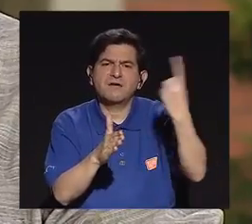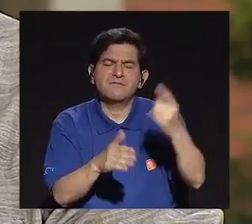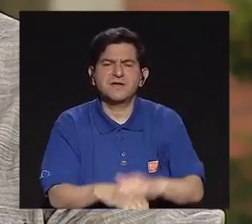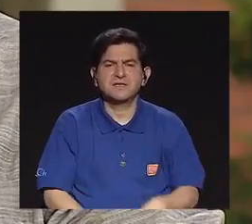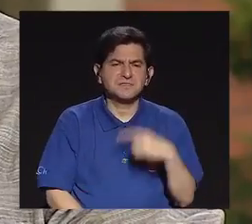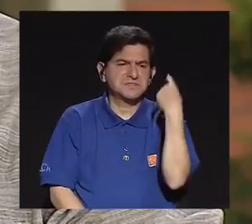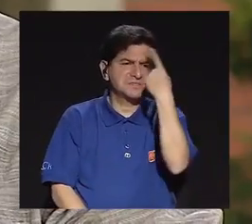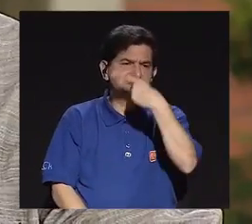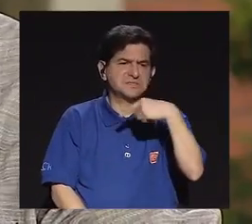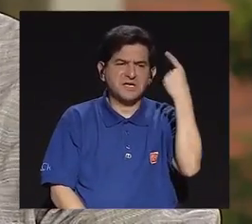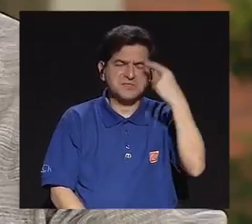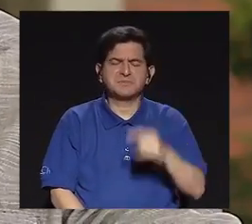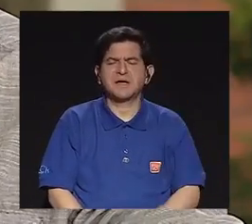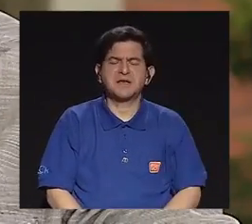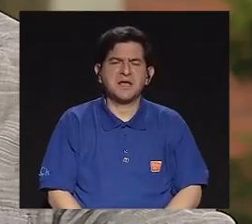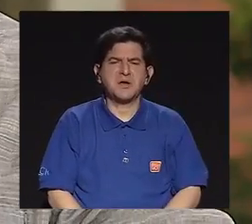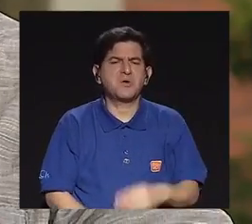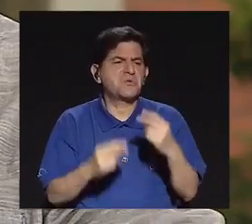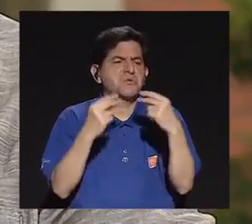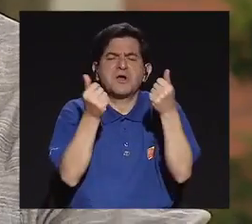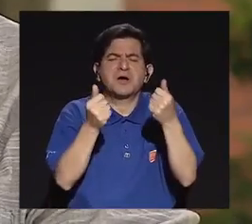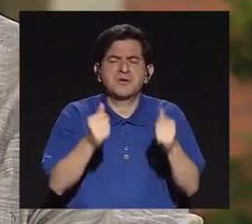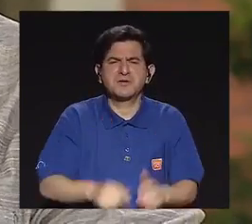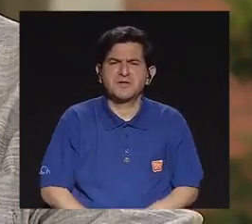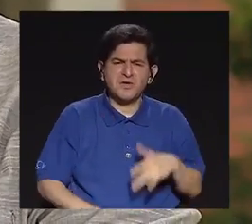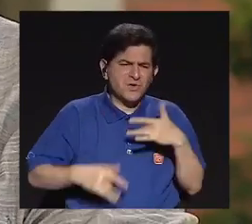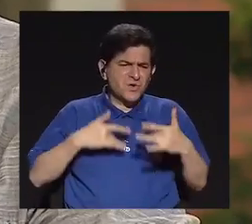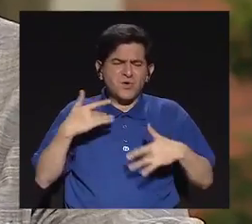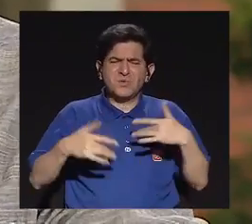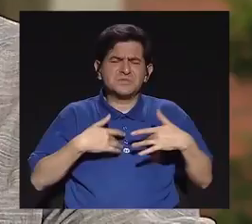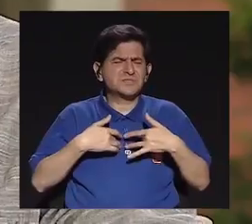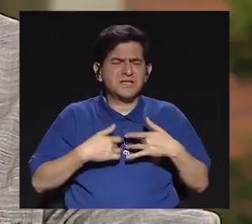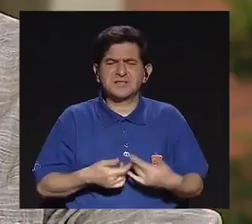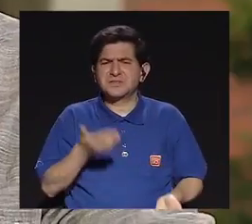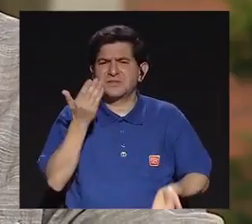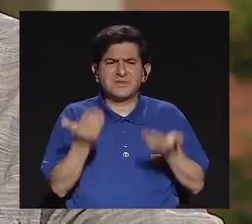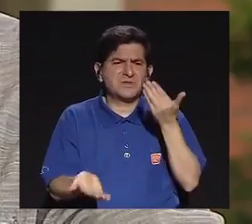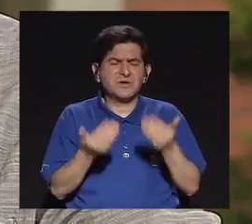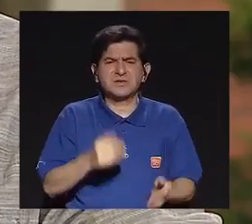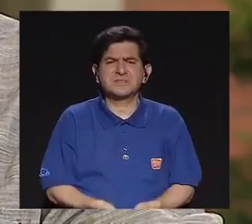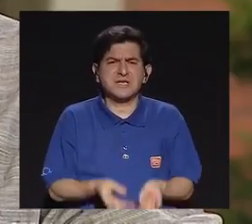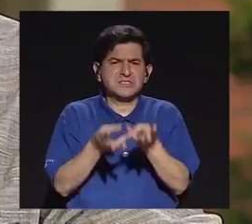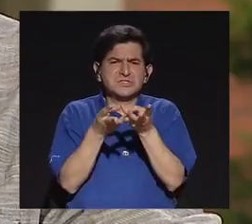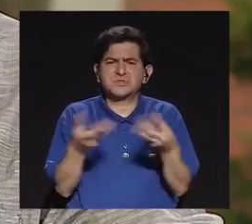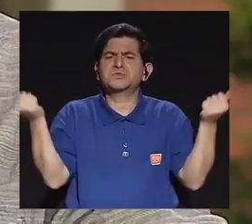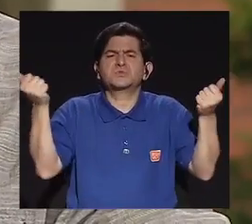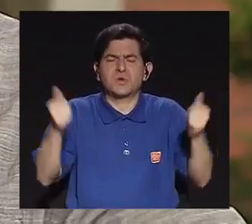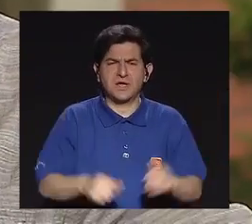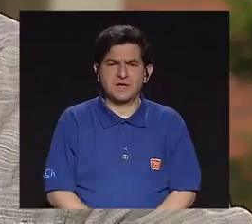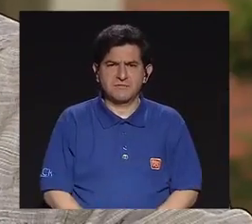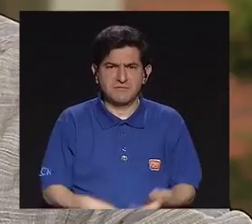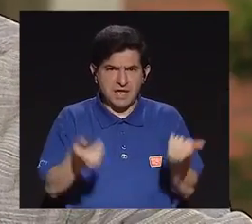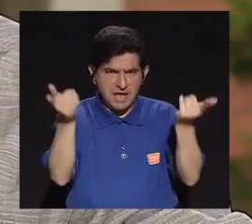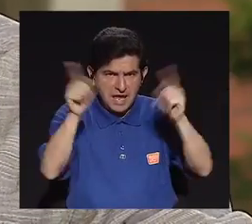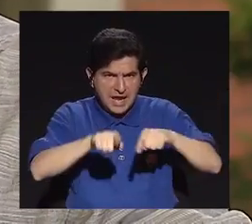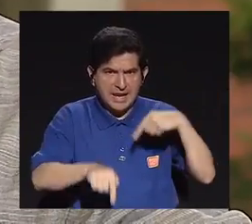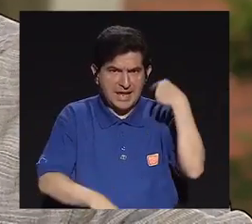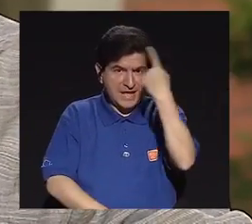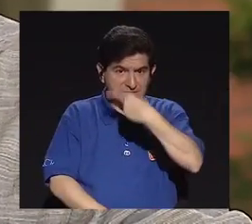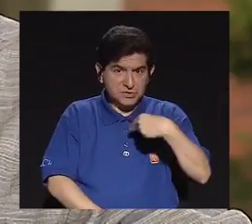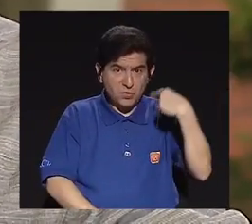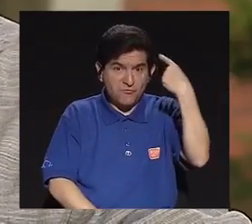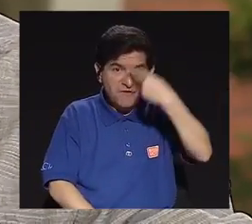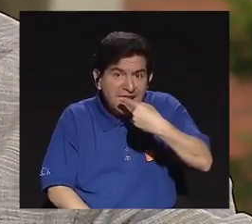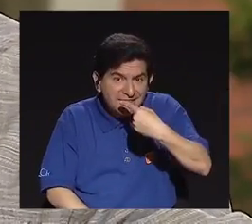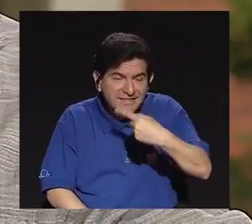son mareos muy pasajeros, sintomatología muy, muy rápidamente que resuelven. ¿Es así en el caso del vértigo?